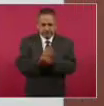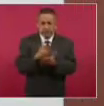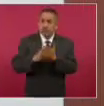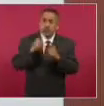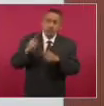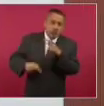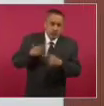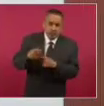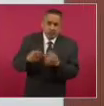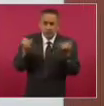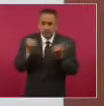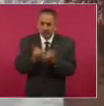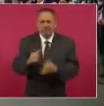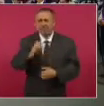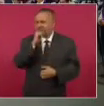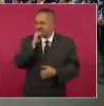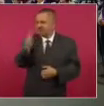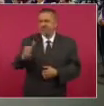pasar.